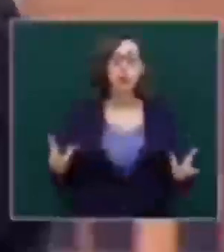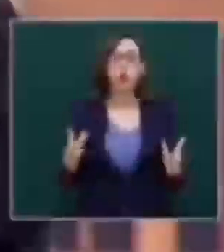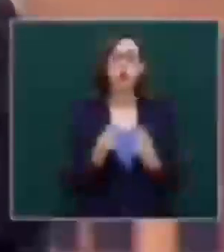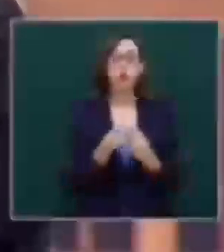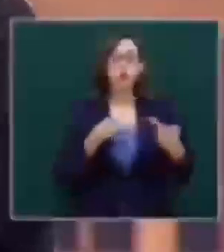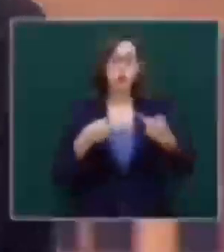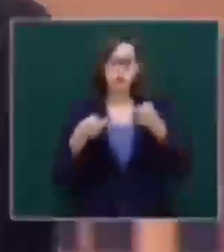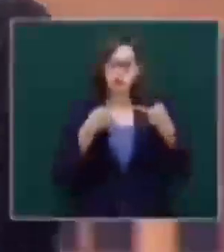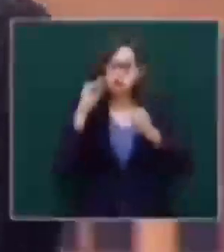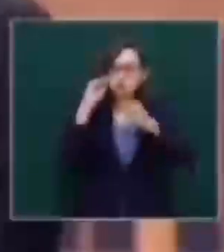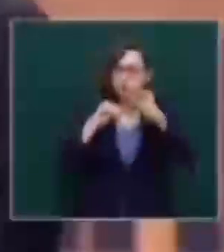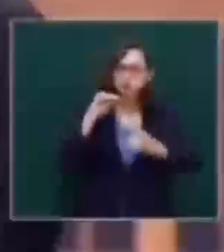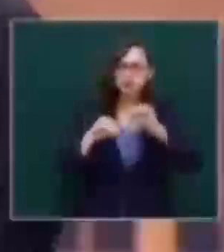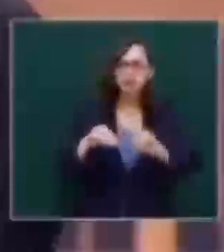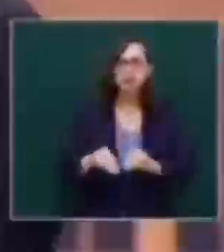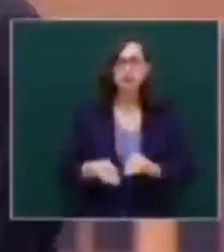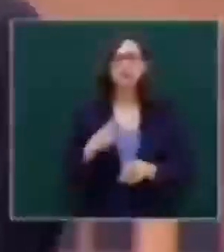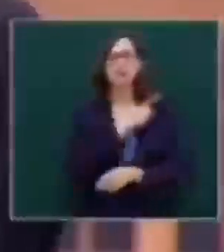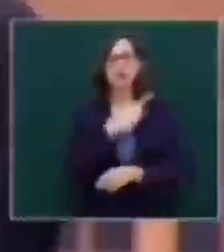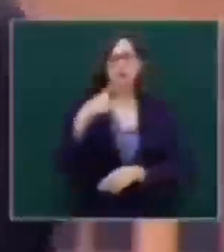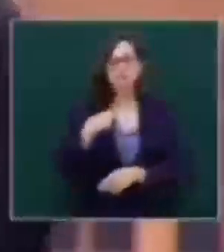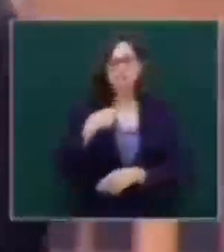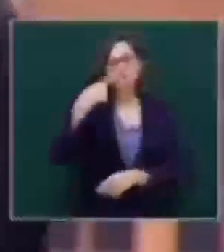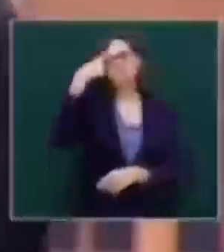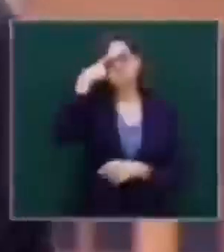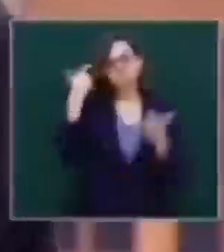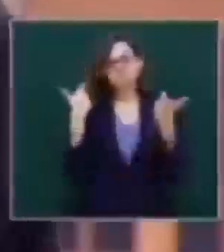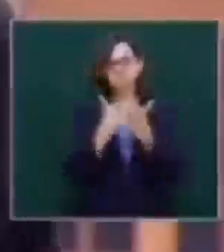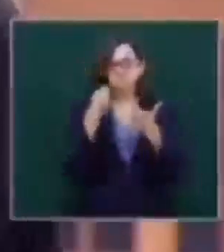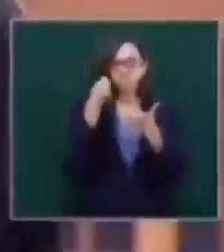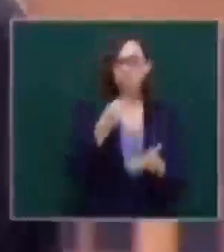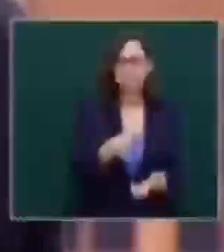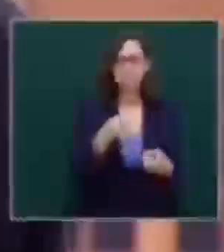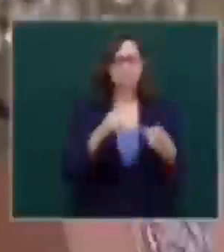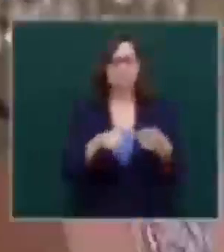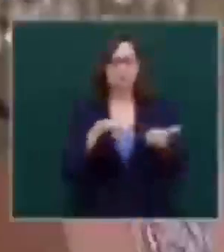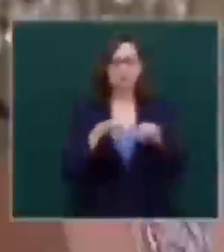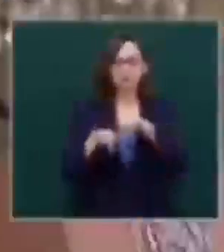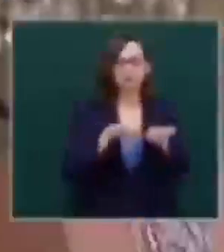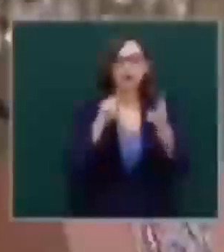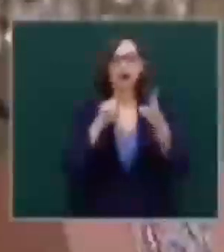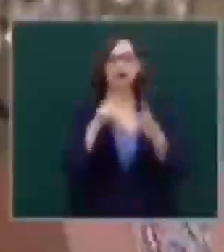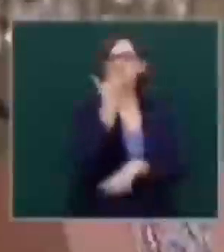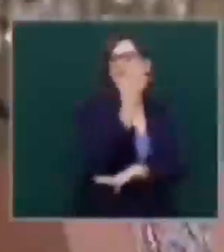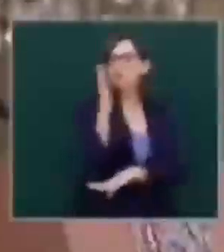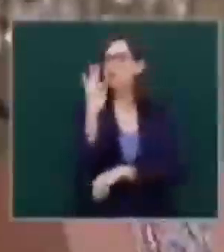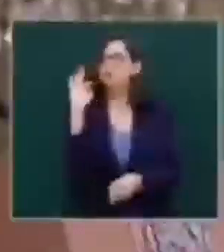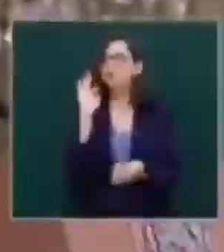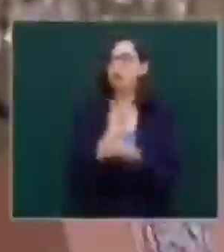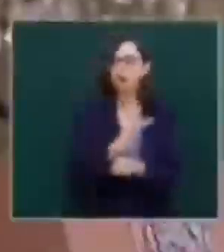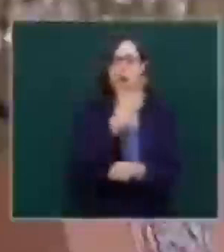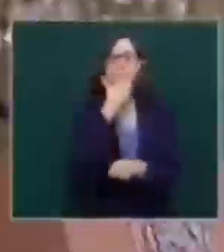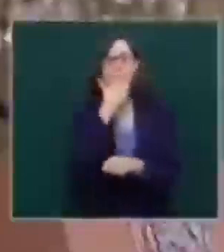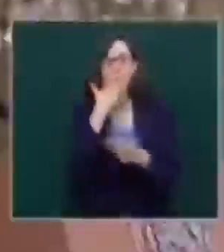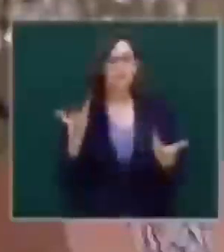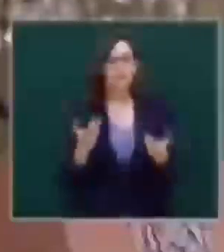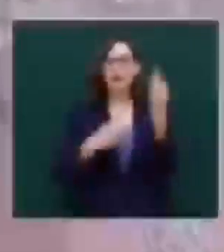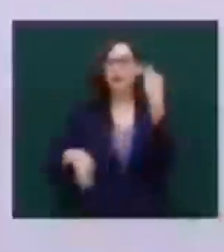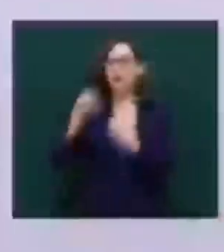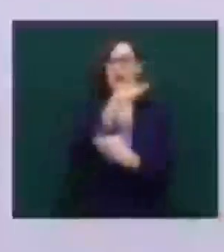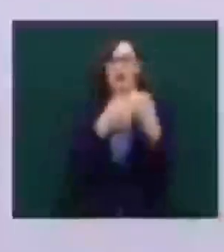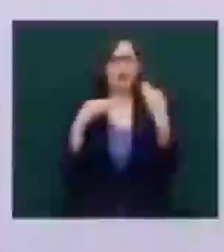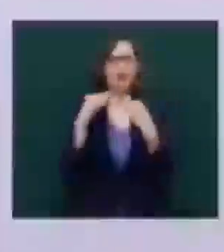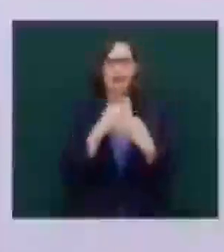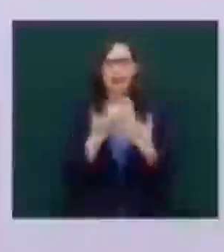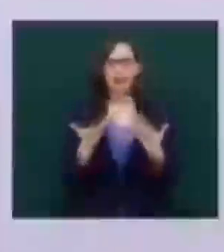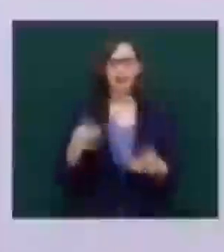deben considerarse la política de inversión, lo laboral, la protección al medio ambiente y otros temas de mutuo interés